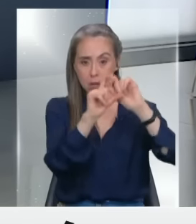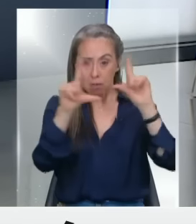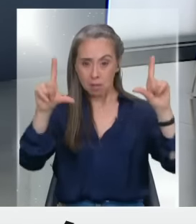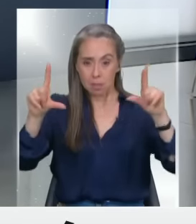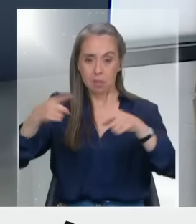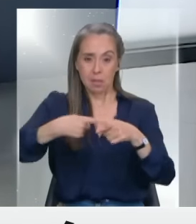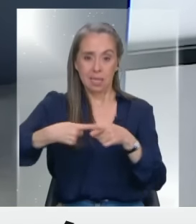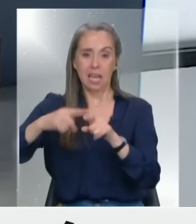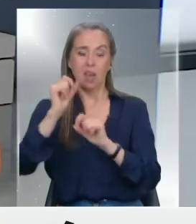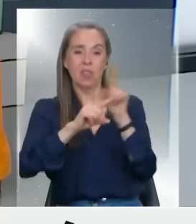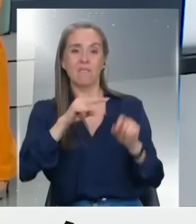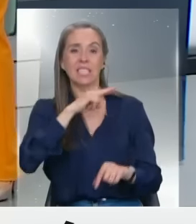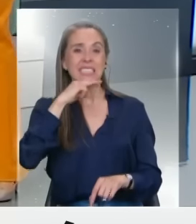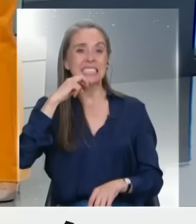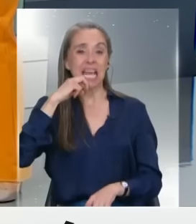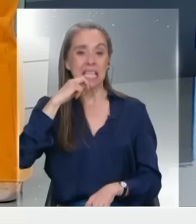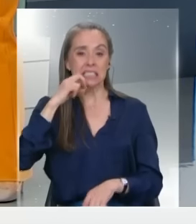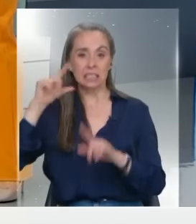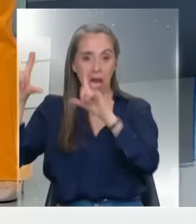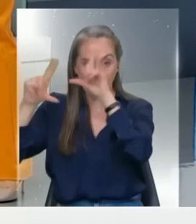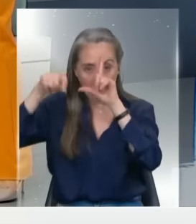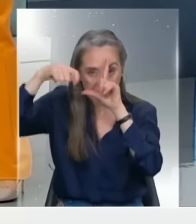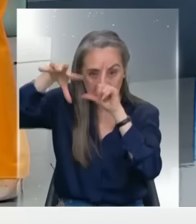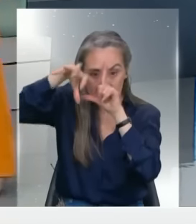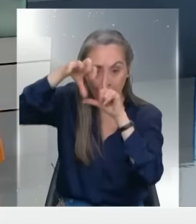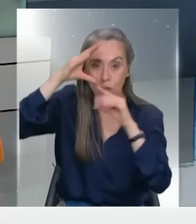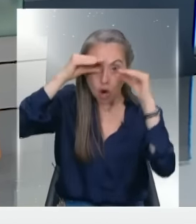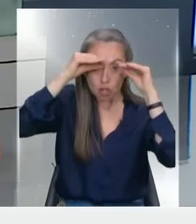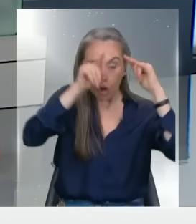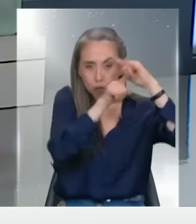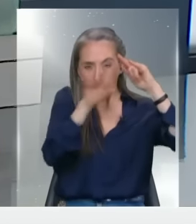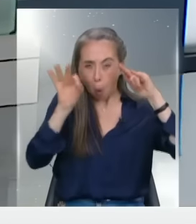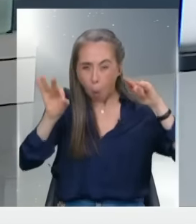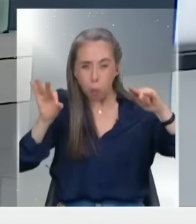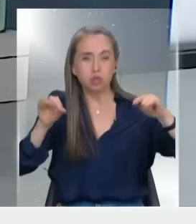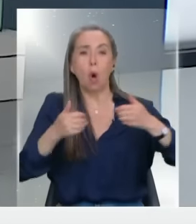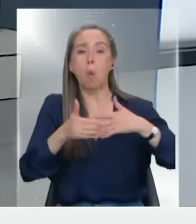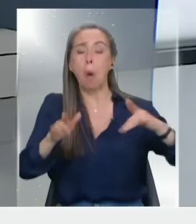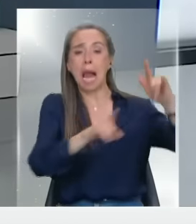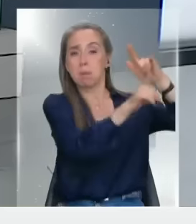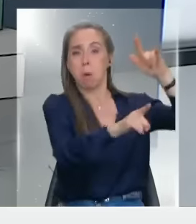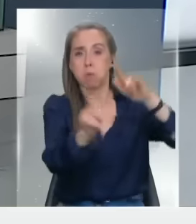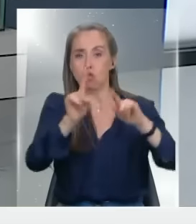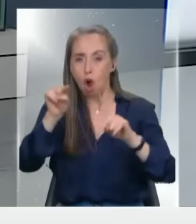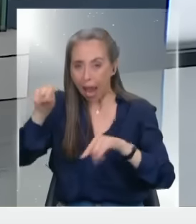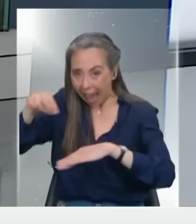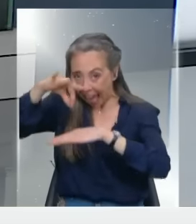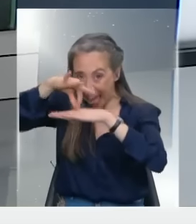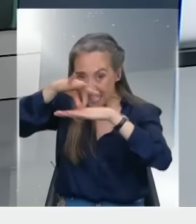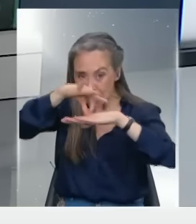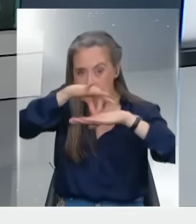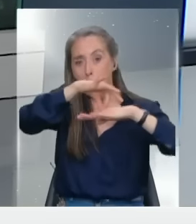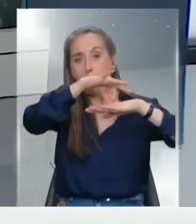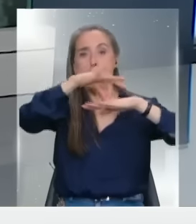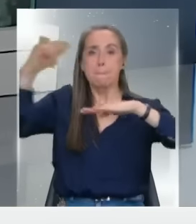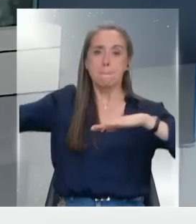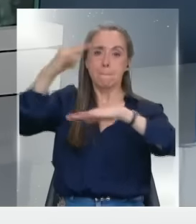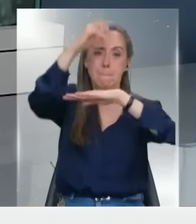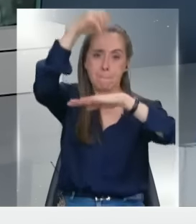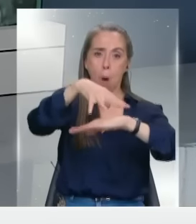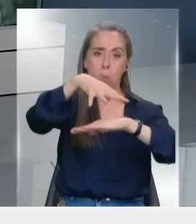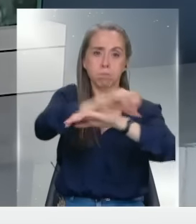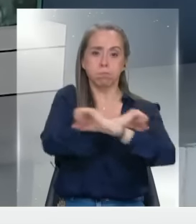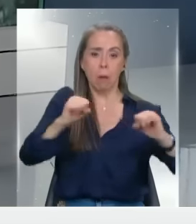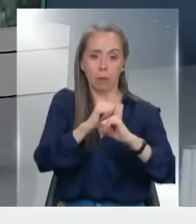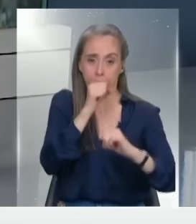las Fuerzas de Defensa de Israel durante la noche, un ataque quirúrgico. Inmediatamente muestran después una gráfica de la zona. Aquí estaba